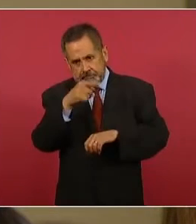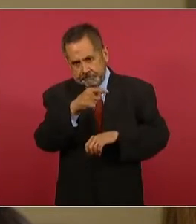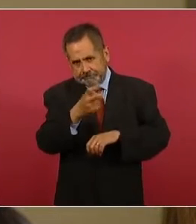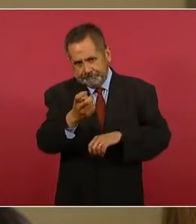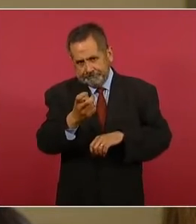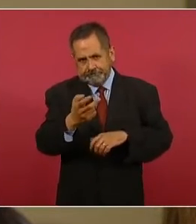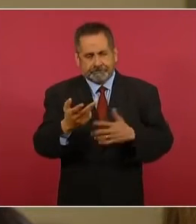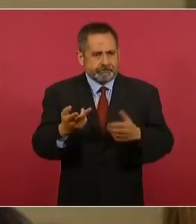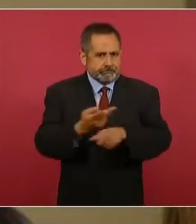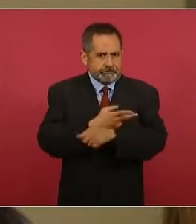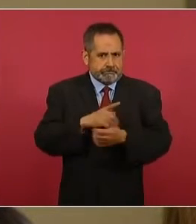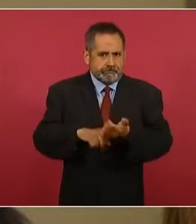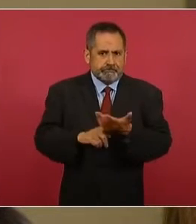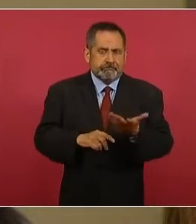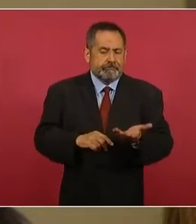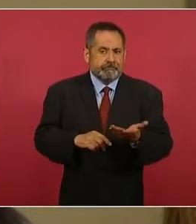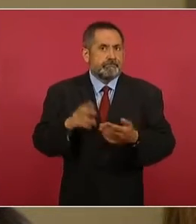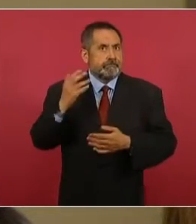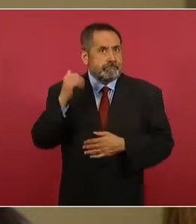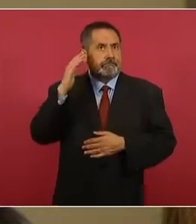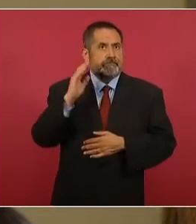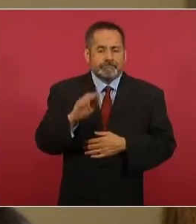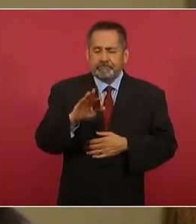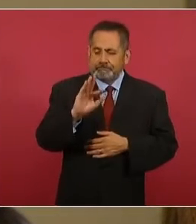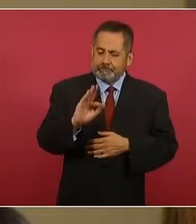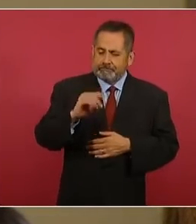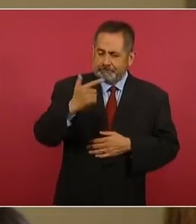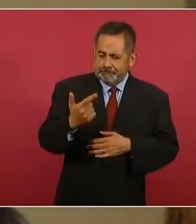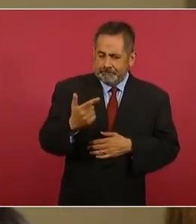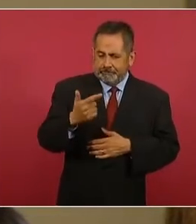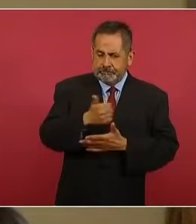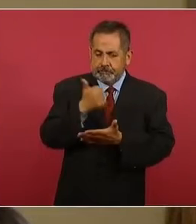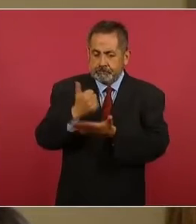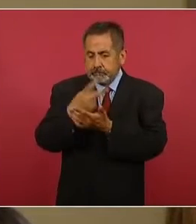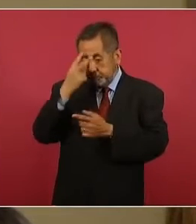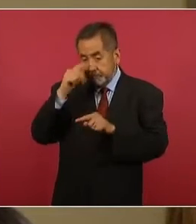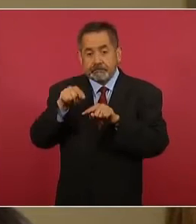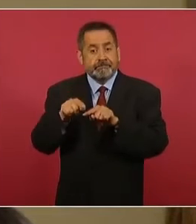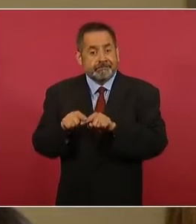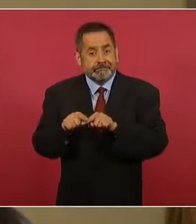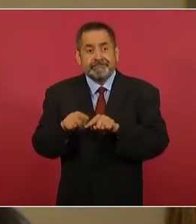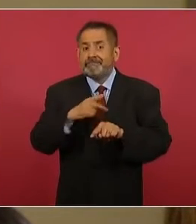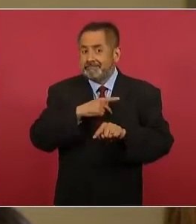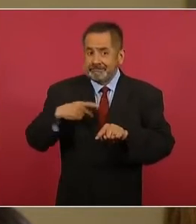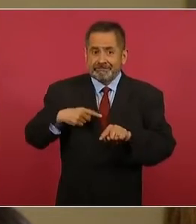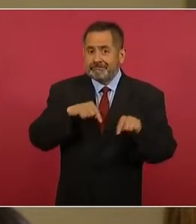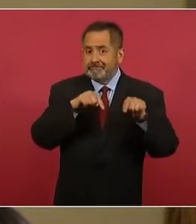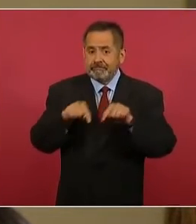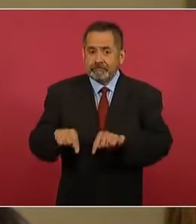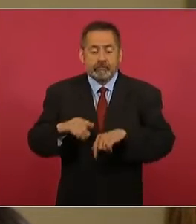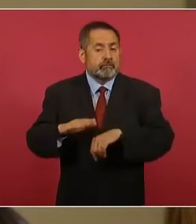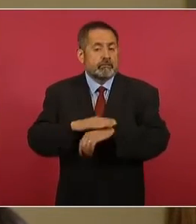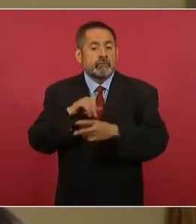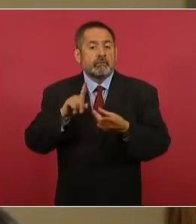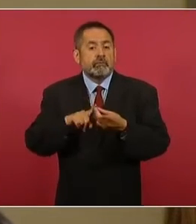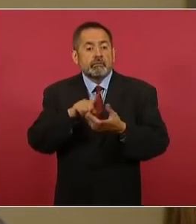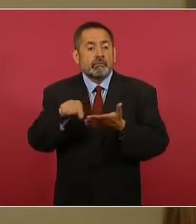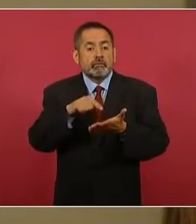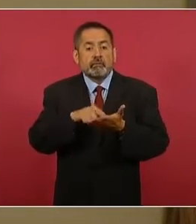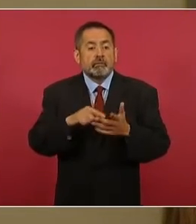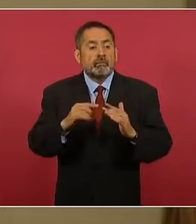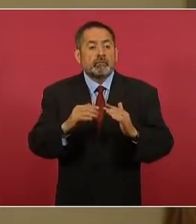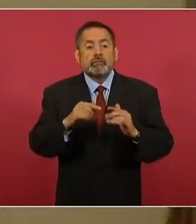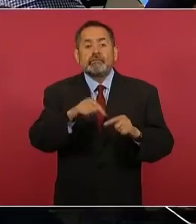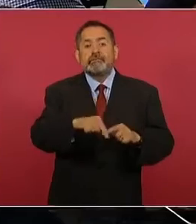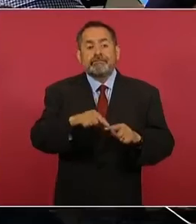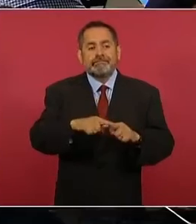que era la Fiscalía General de Justicia de la Ciudad de México donde deberían de estar radicados, porque el refugio se encontraba